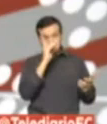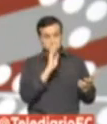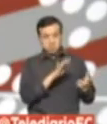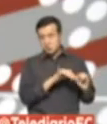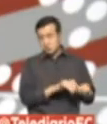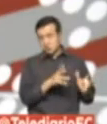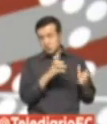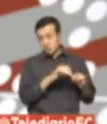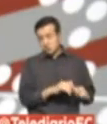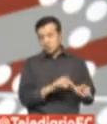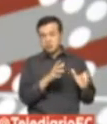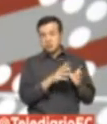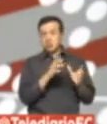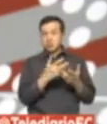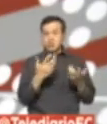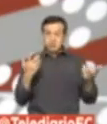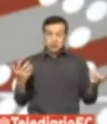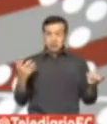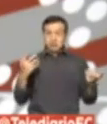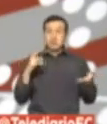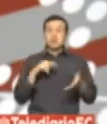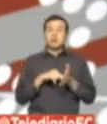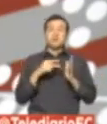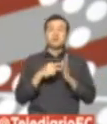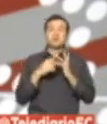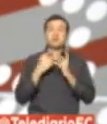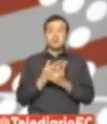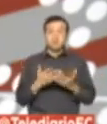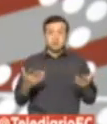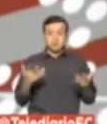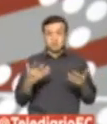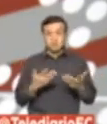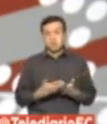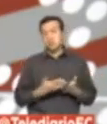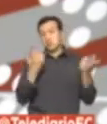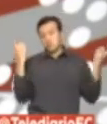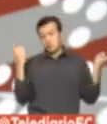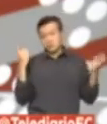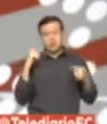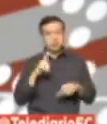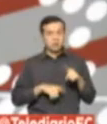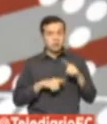que estimo tiene que continuar. Esto no significa un rompimiento de